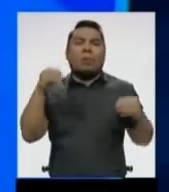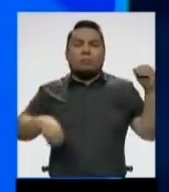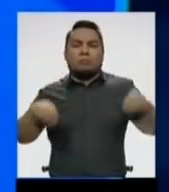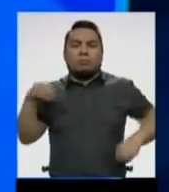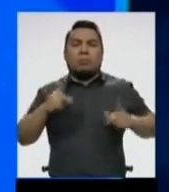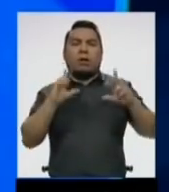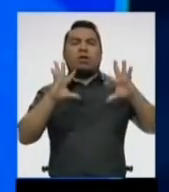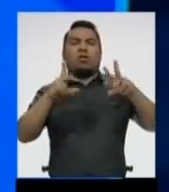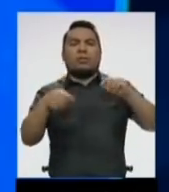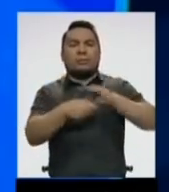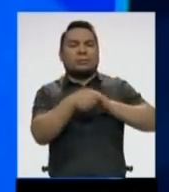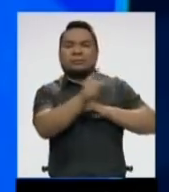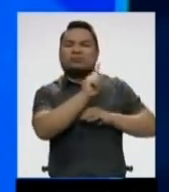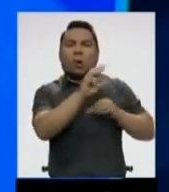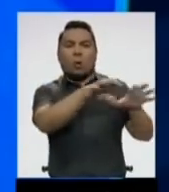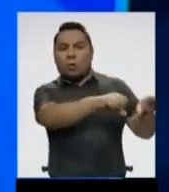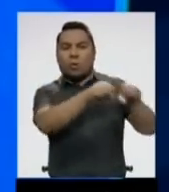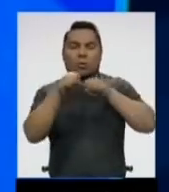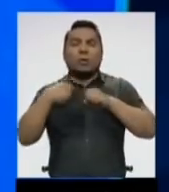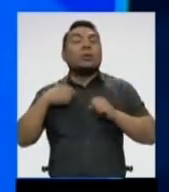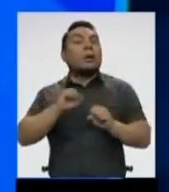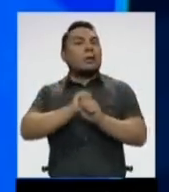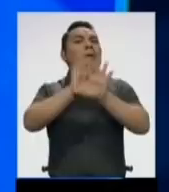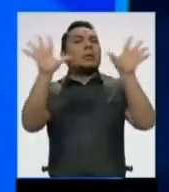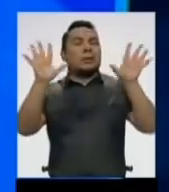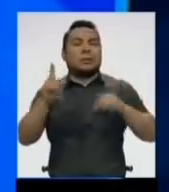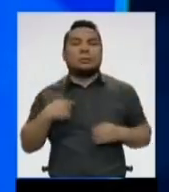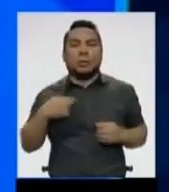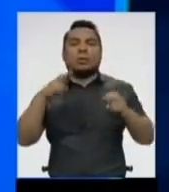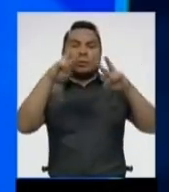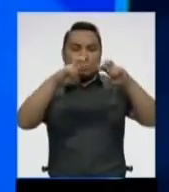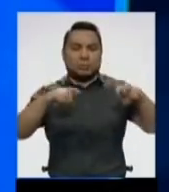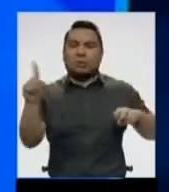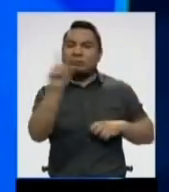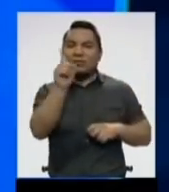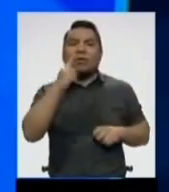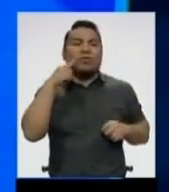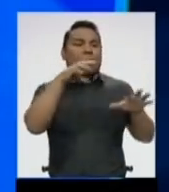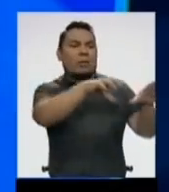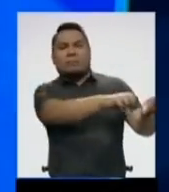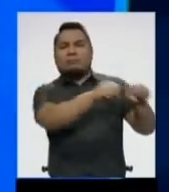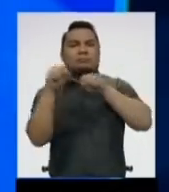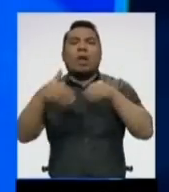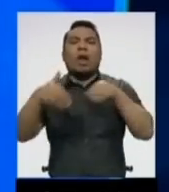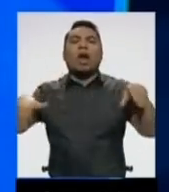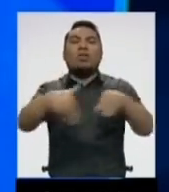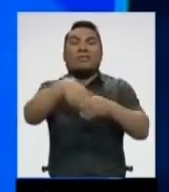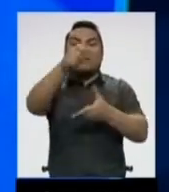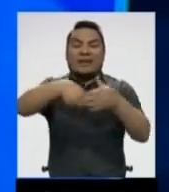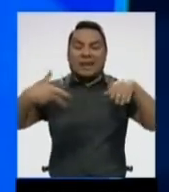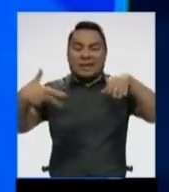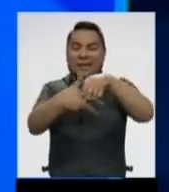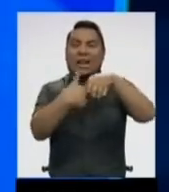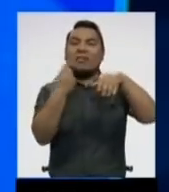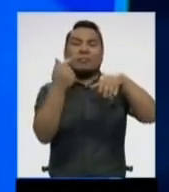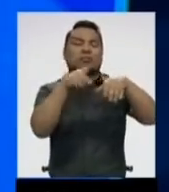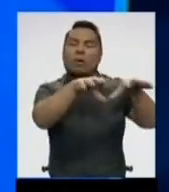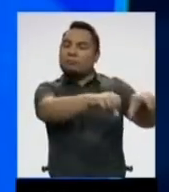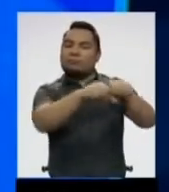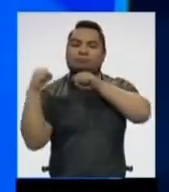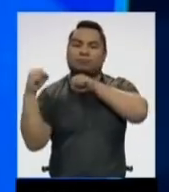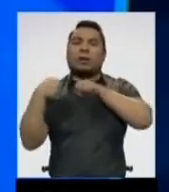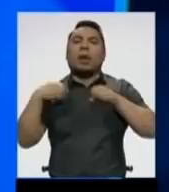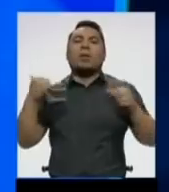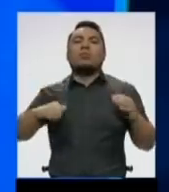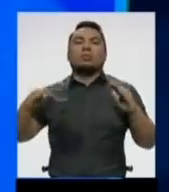la corrupción. Nosotros somos claros, no es que vamos a revisar, nosotros vamos a anular los contratos de peaje y de acá notifico a las empresas